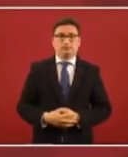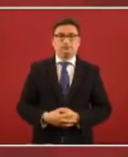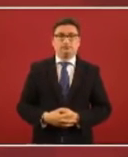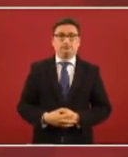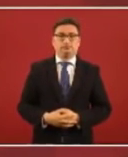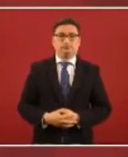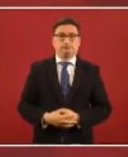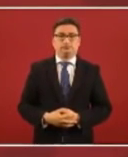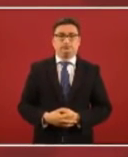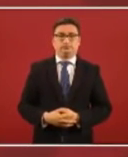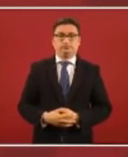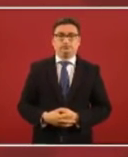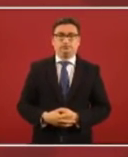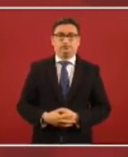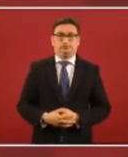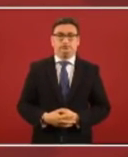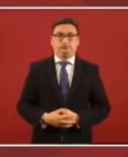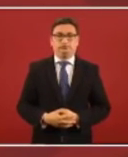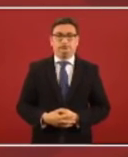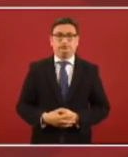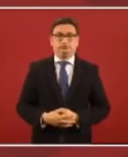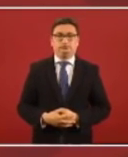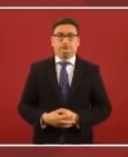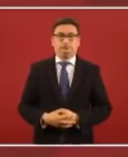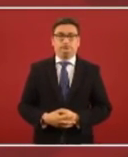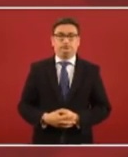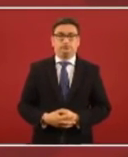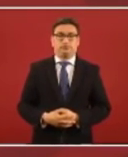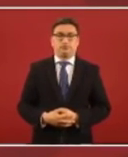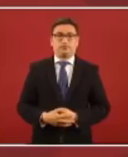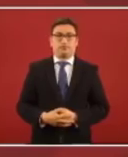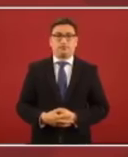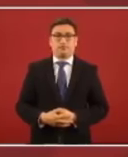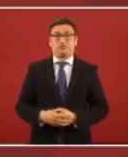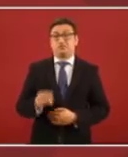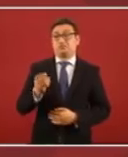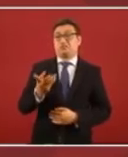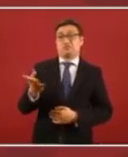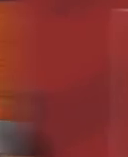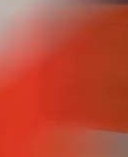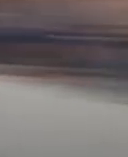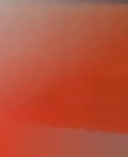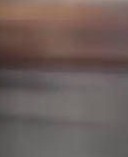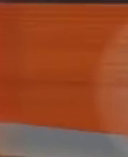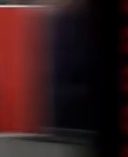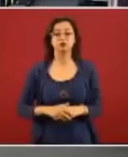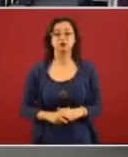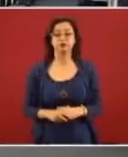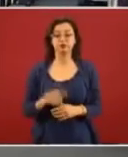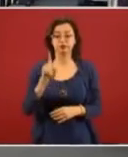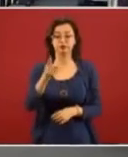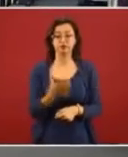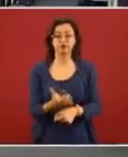Los asalariados al servicio del conservadurismo.